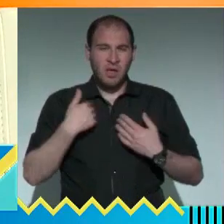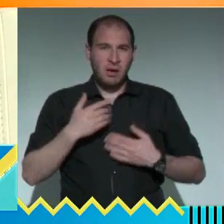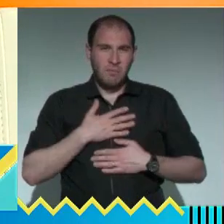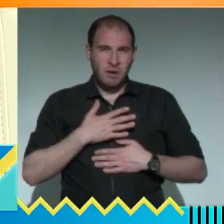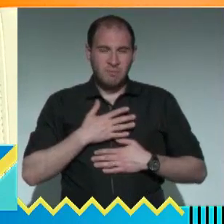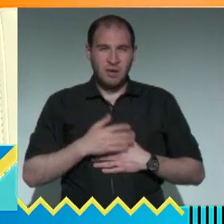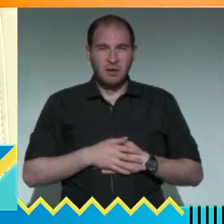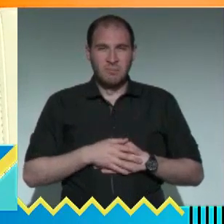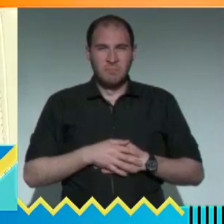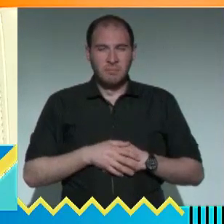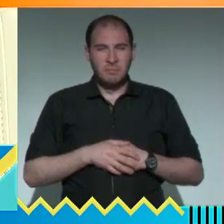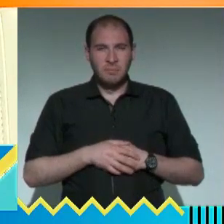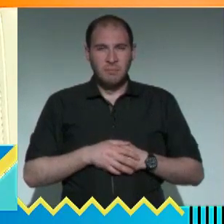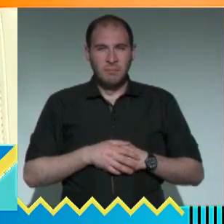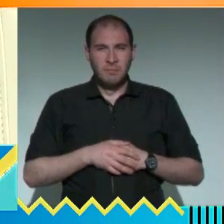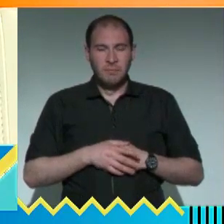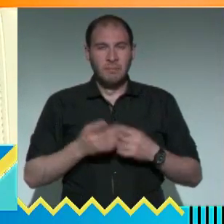de él.